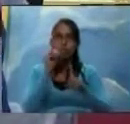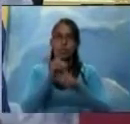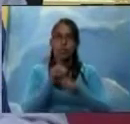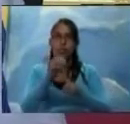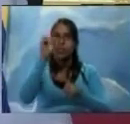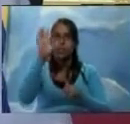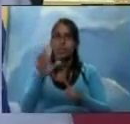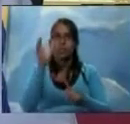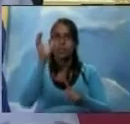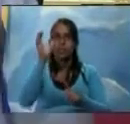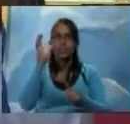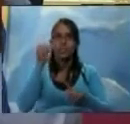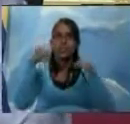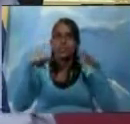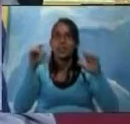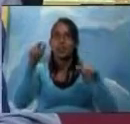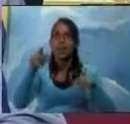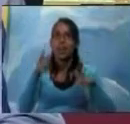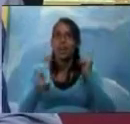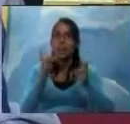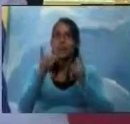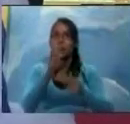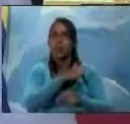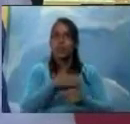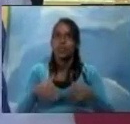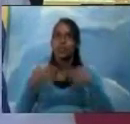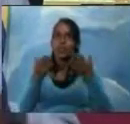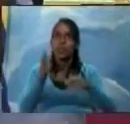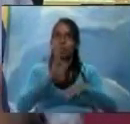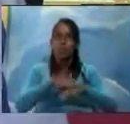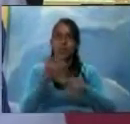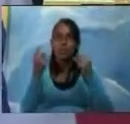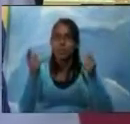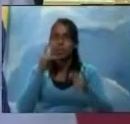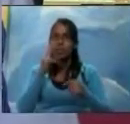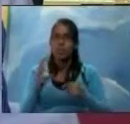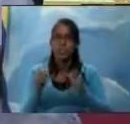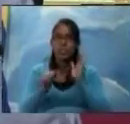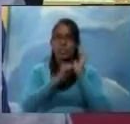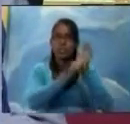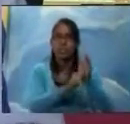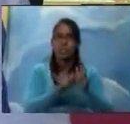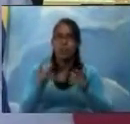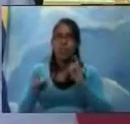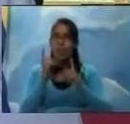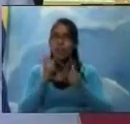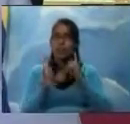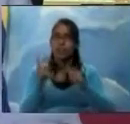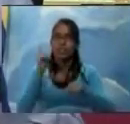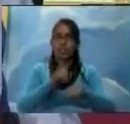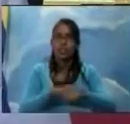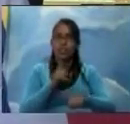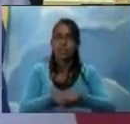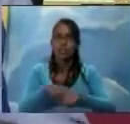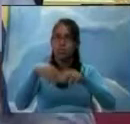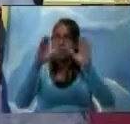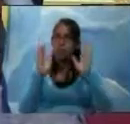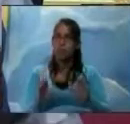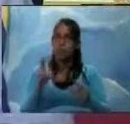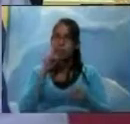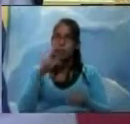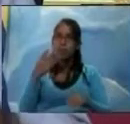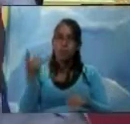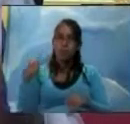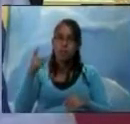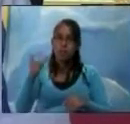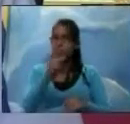quizás que hoy algunos quieren entregar porque de repente ven la situación, a veces el tiempo se paraliza, ven que